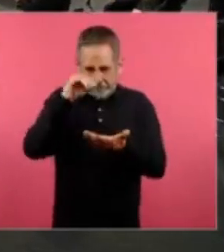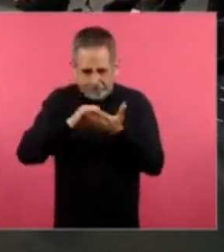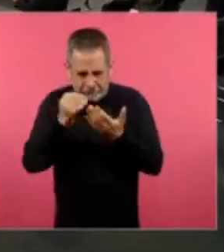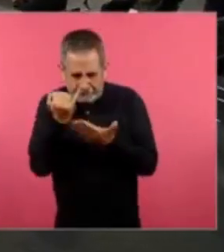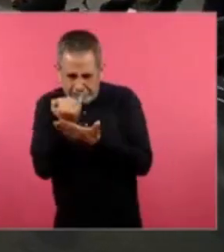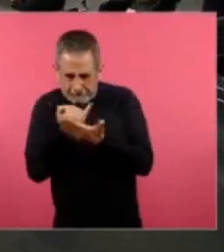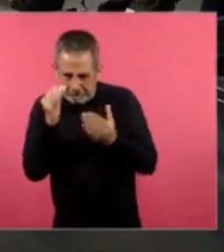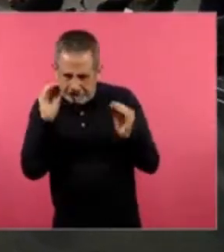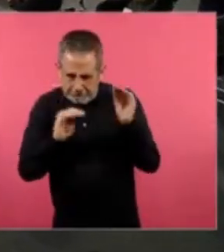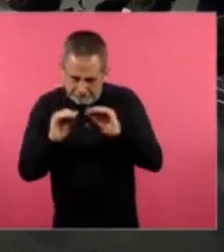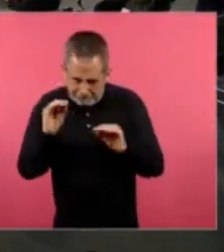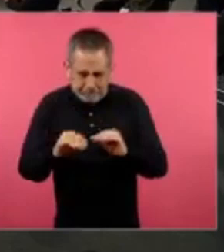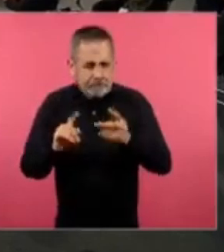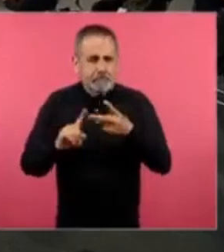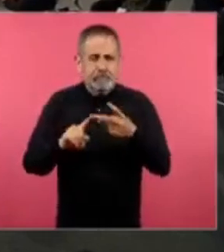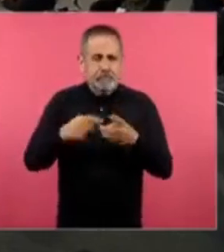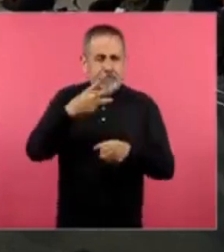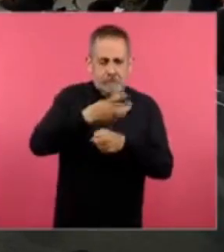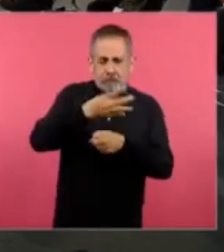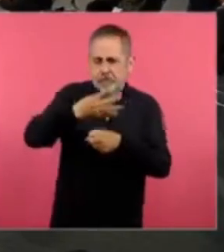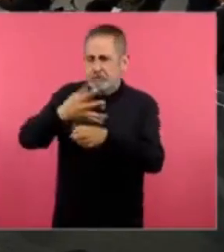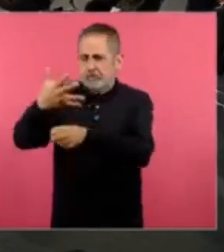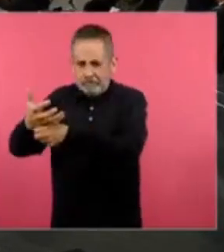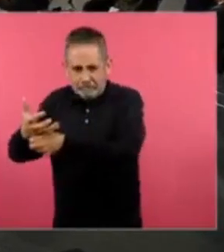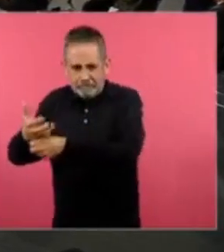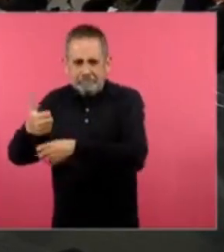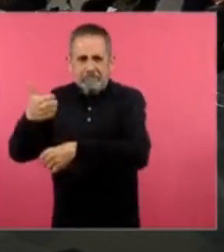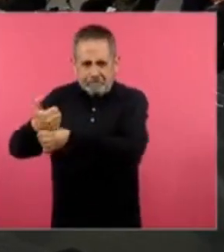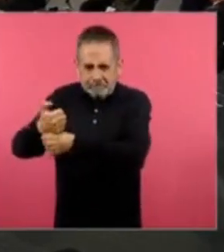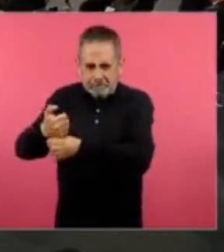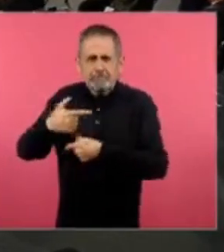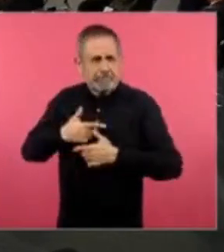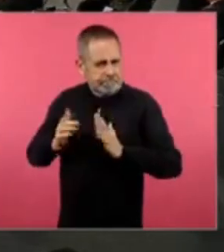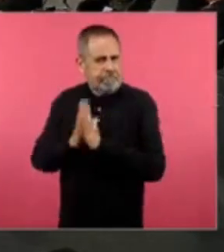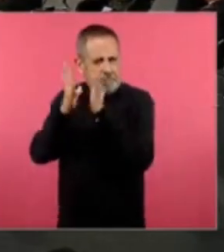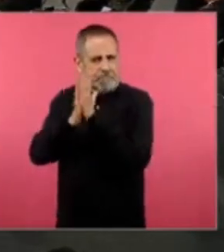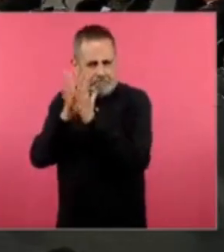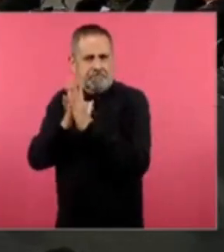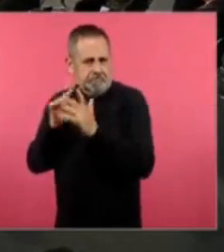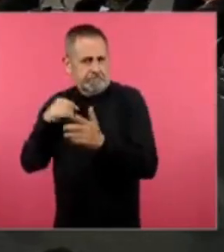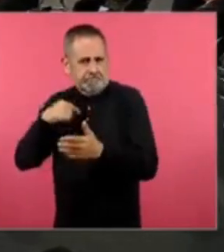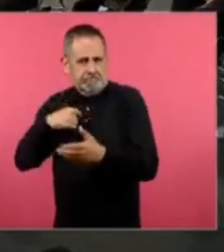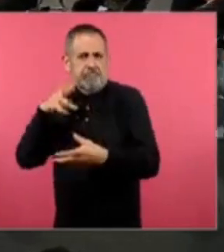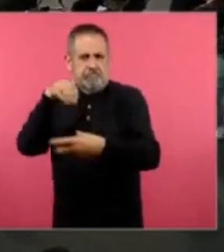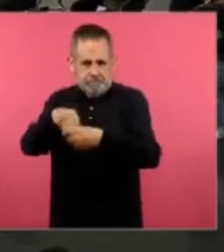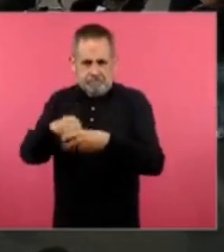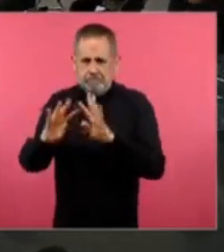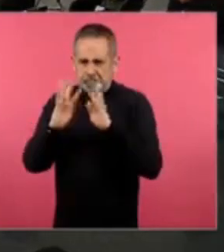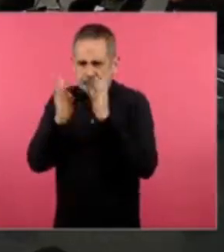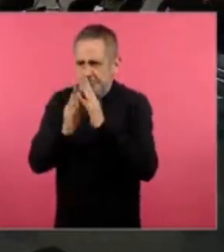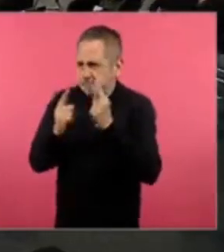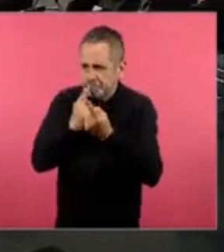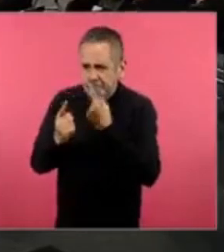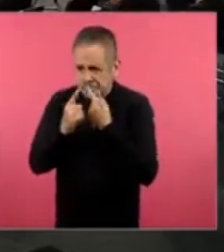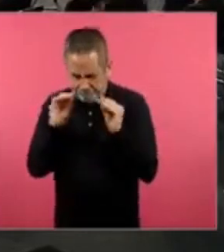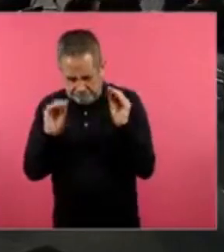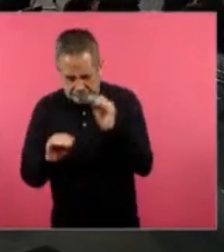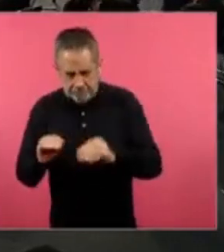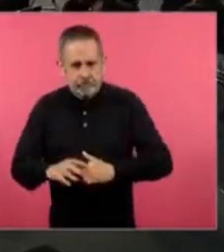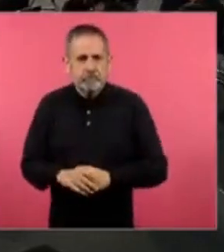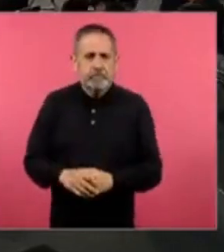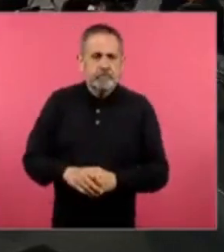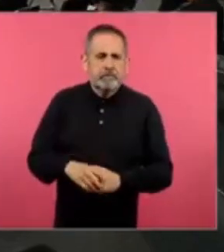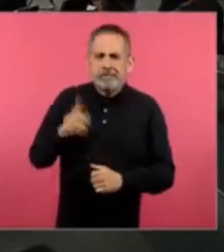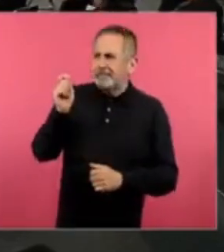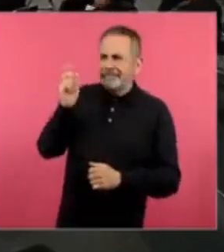para evaluadores y bueno, tercero, cuarto, quinto y sexto en la que participamos. Los momentos de la estructura didáctica, ¿qué